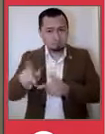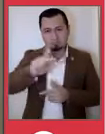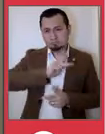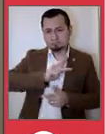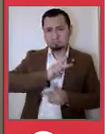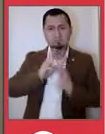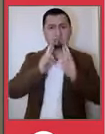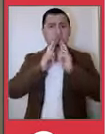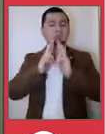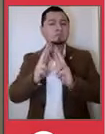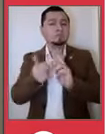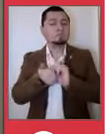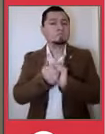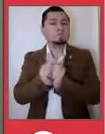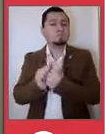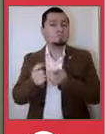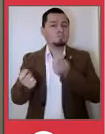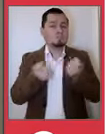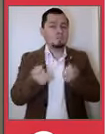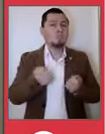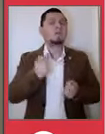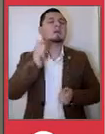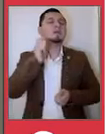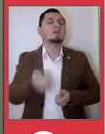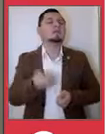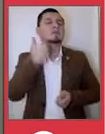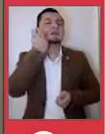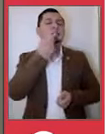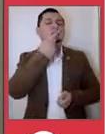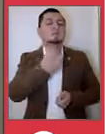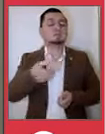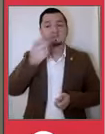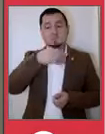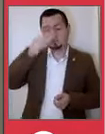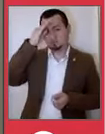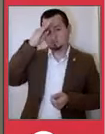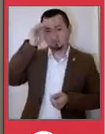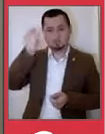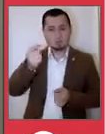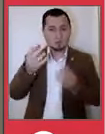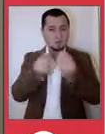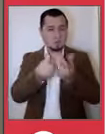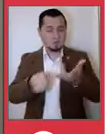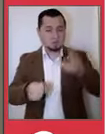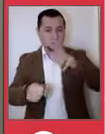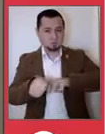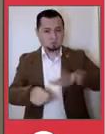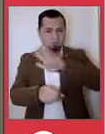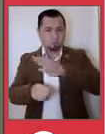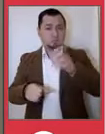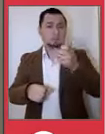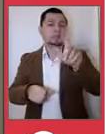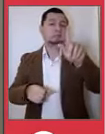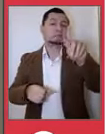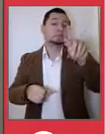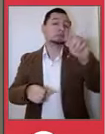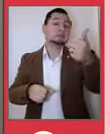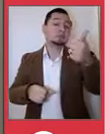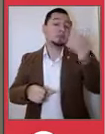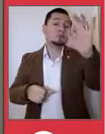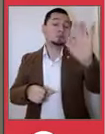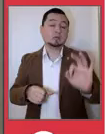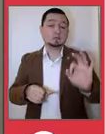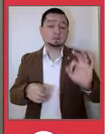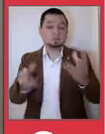respuesta ante la circunstancia actual qué significa esto que actualmente el plan de reconversión hospitalaria es del 76 por